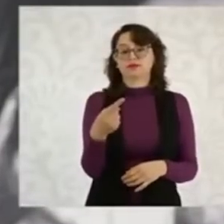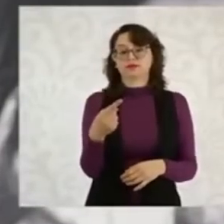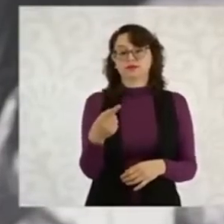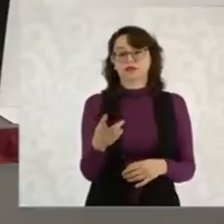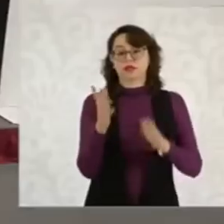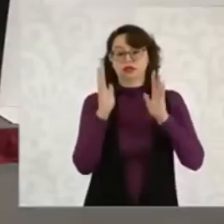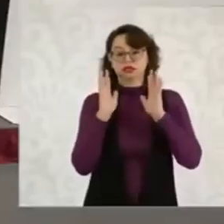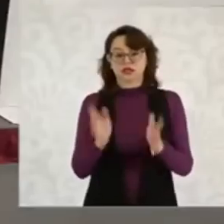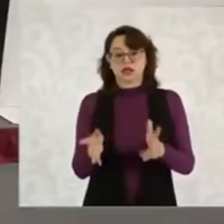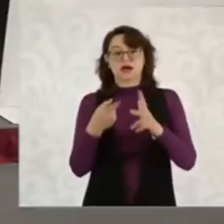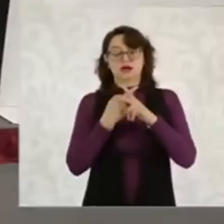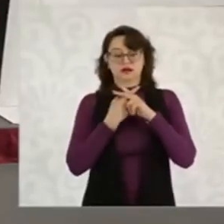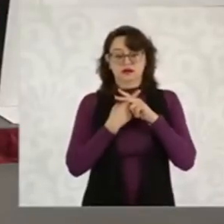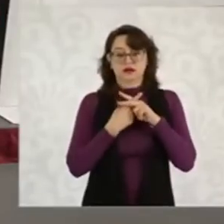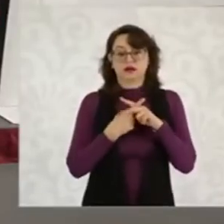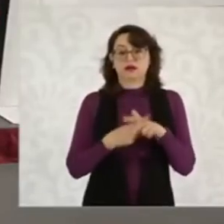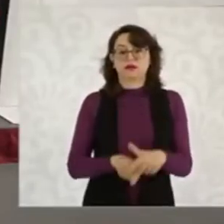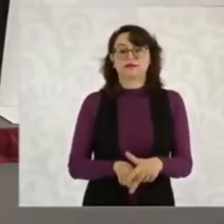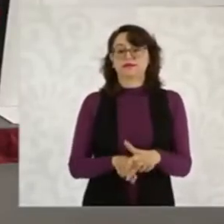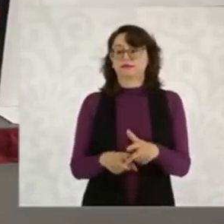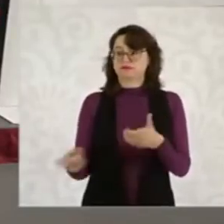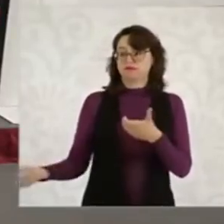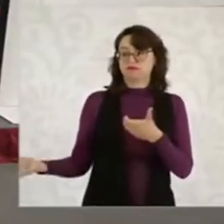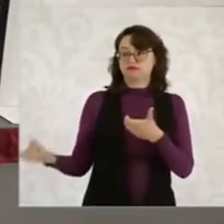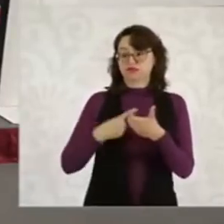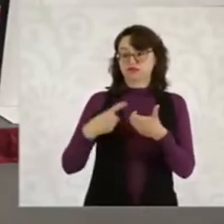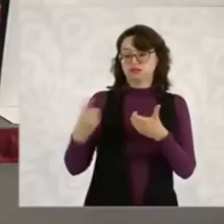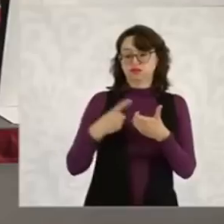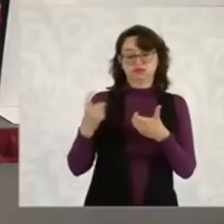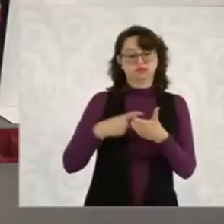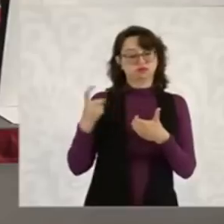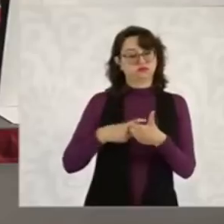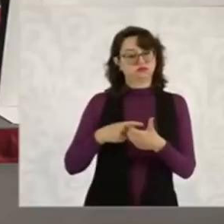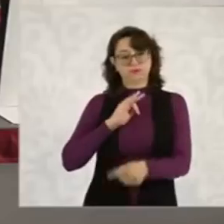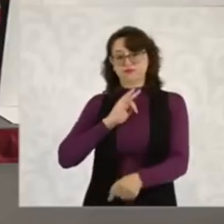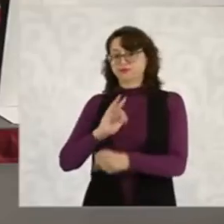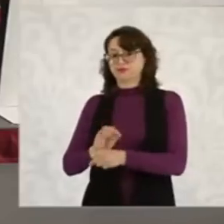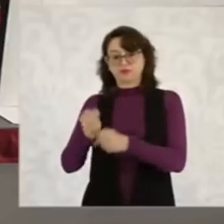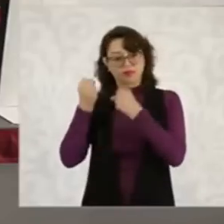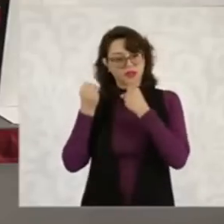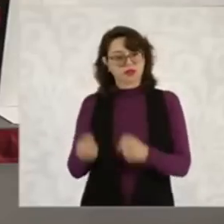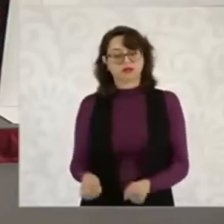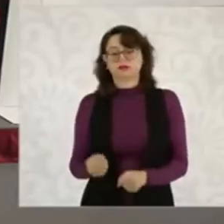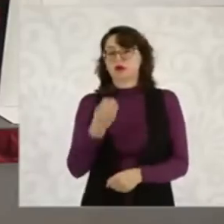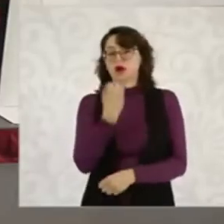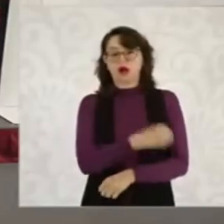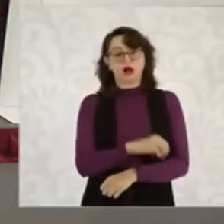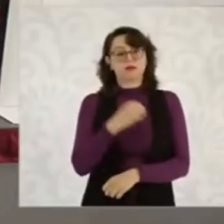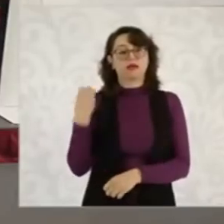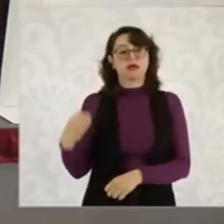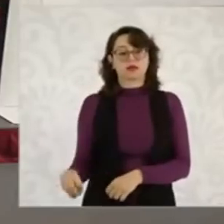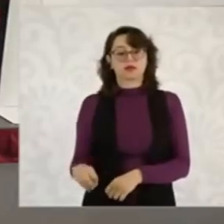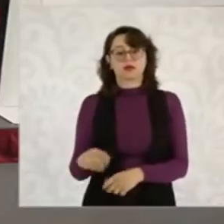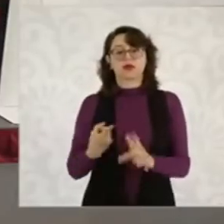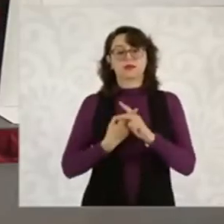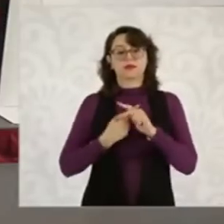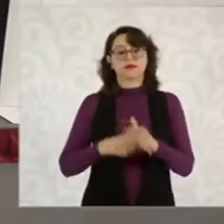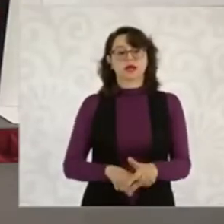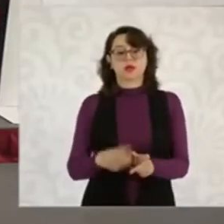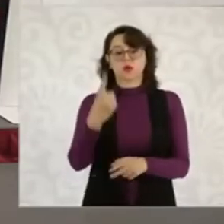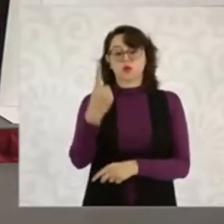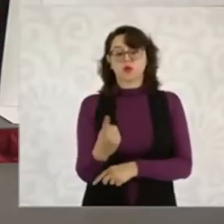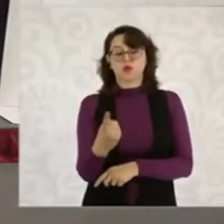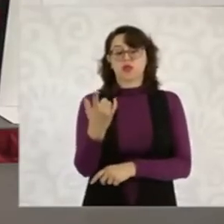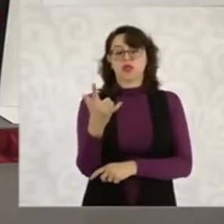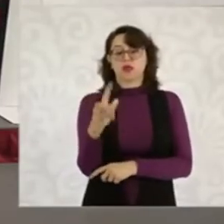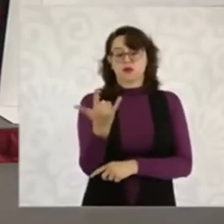inicie formalmente el aseguramiento obligatorio, como ya mencionaba, esto a partir del 1 de julio, en